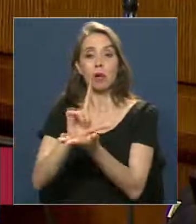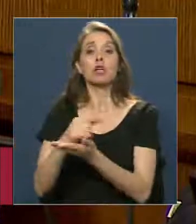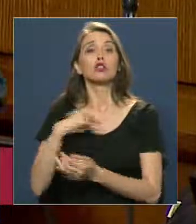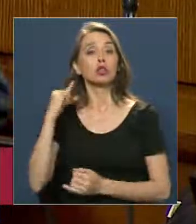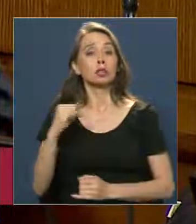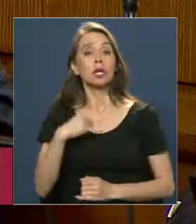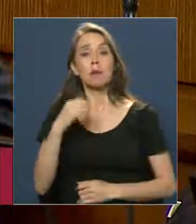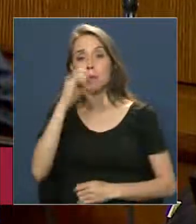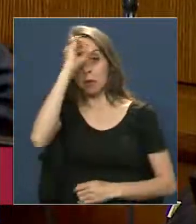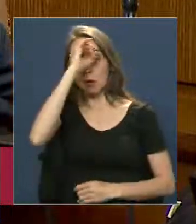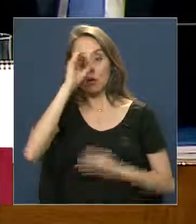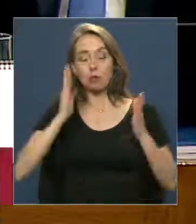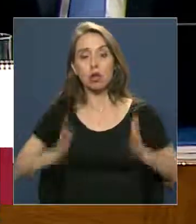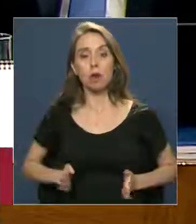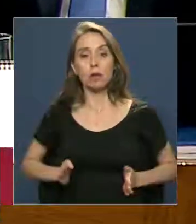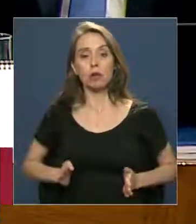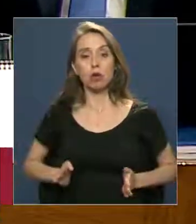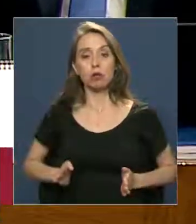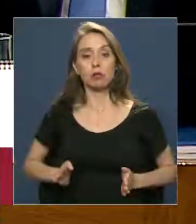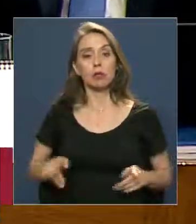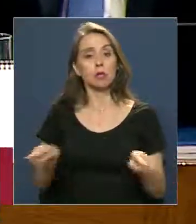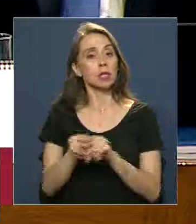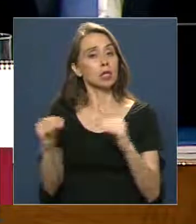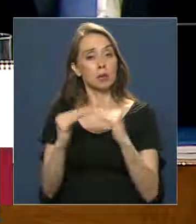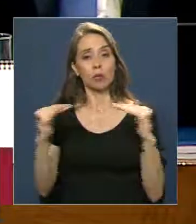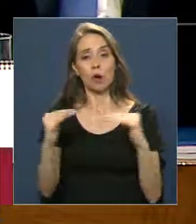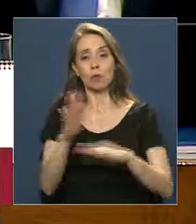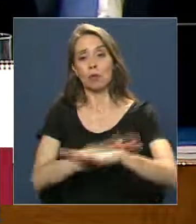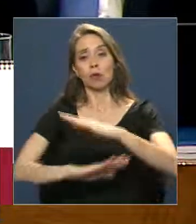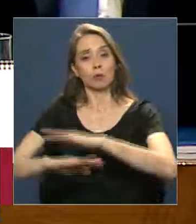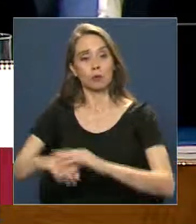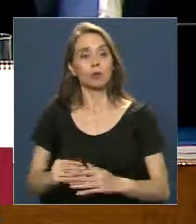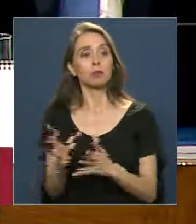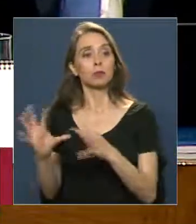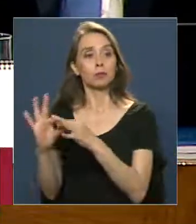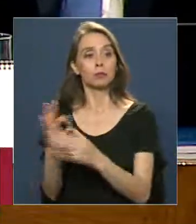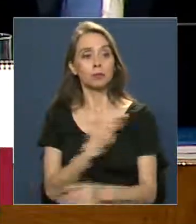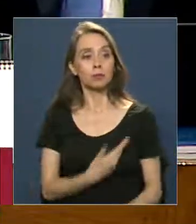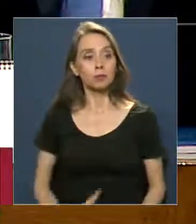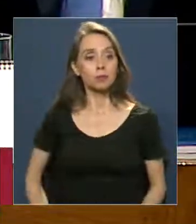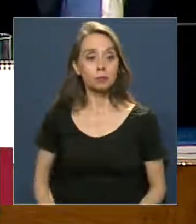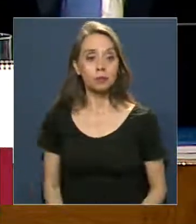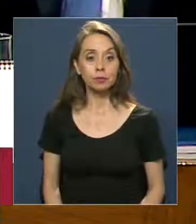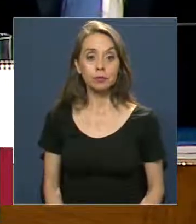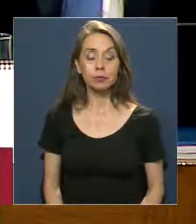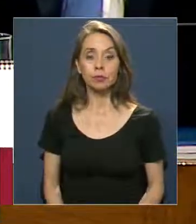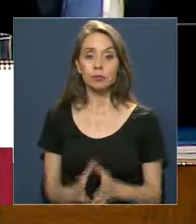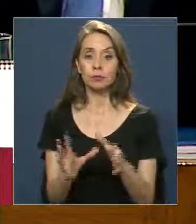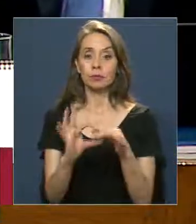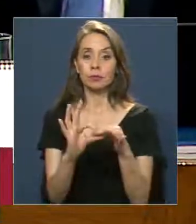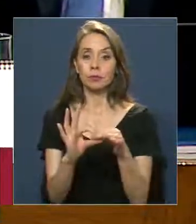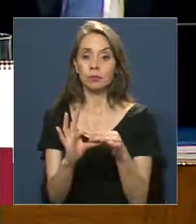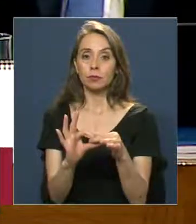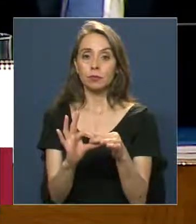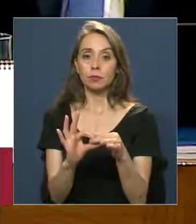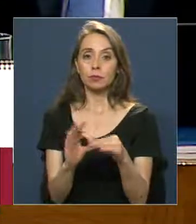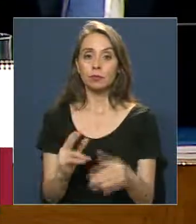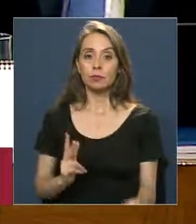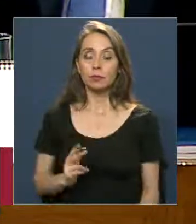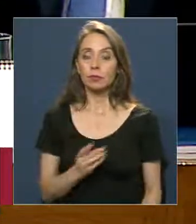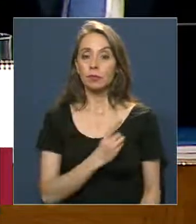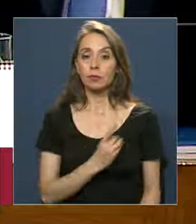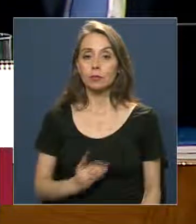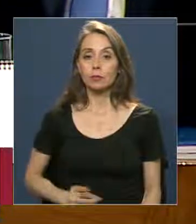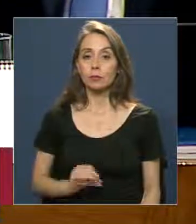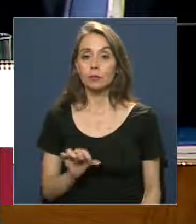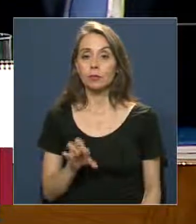presidente. Muchas gracias. Muchas gracias, señor diputado don